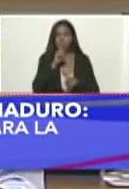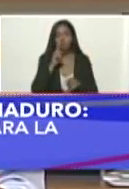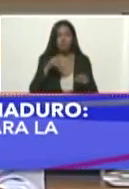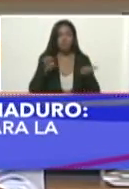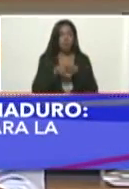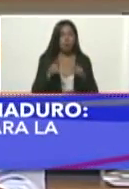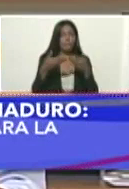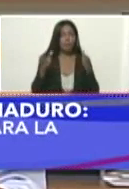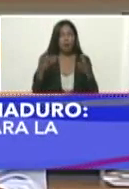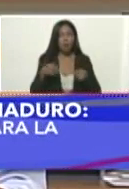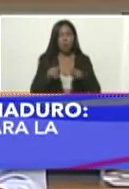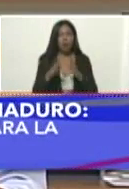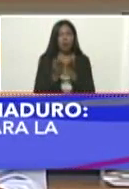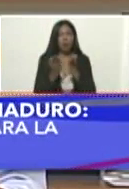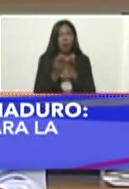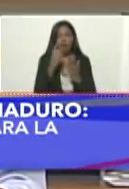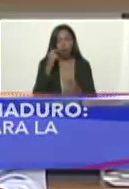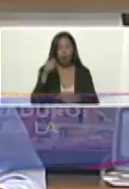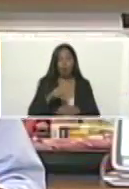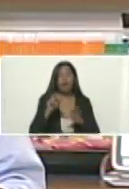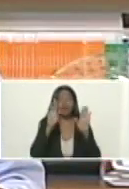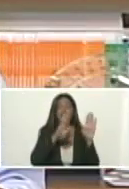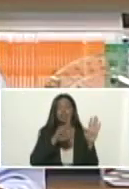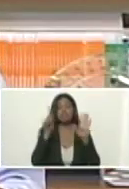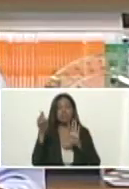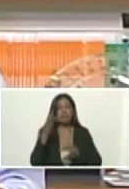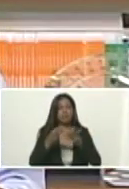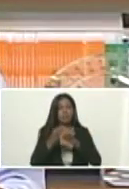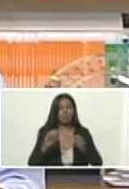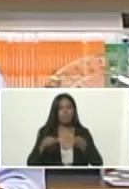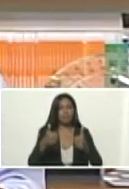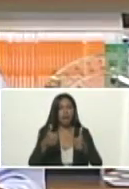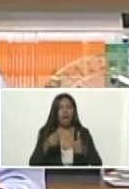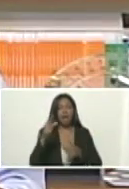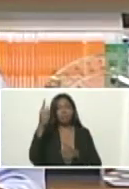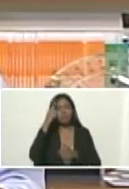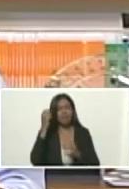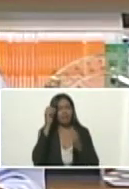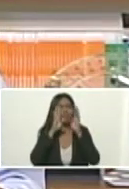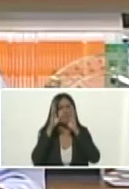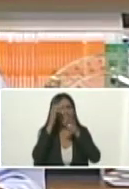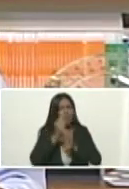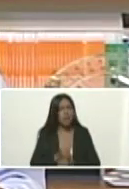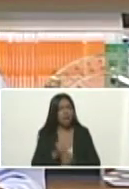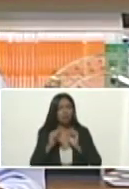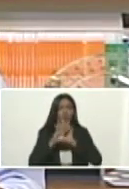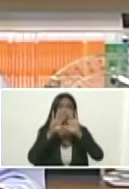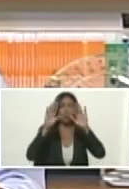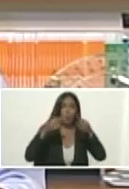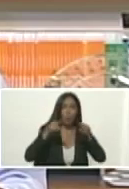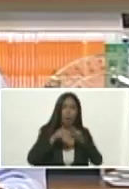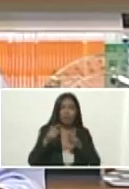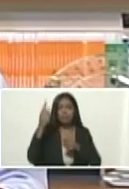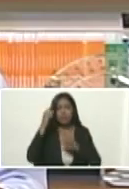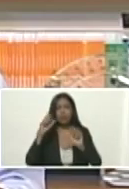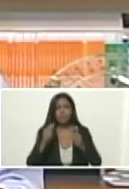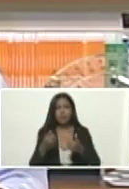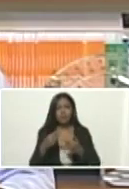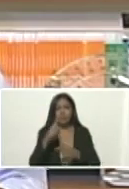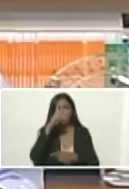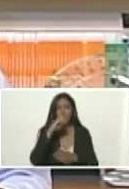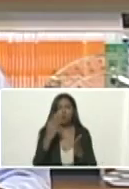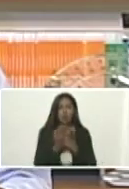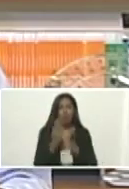a inaugurar también esta escuela, hoy 16 de septiembre, día de esperanza, día de brillo, día en que arranque el año